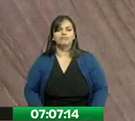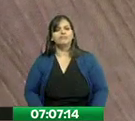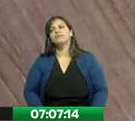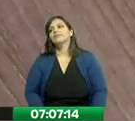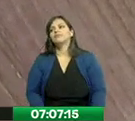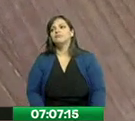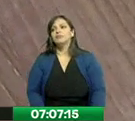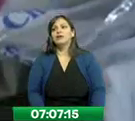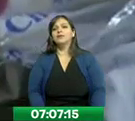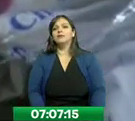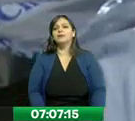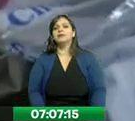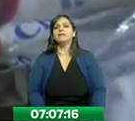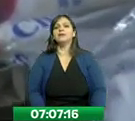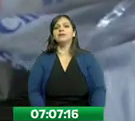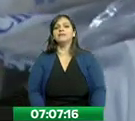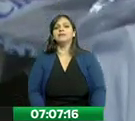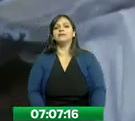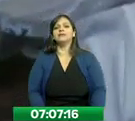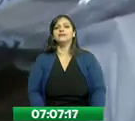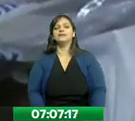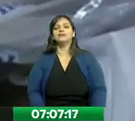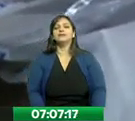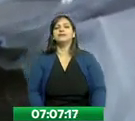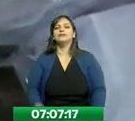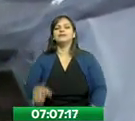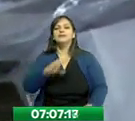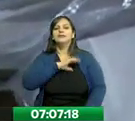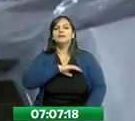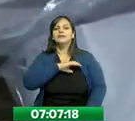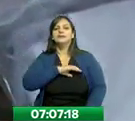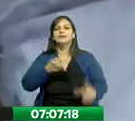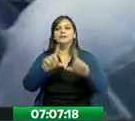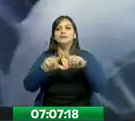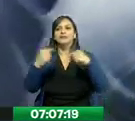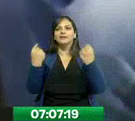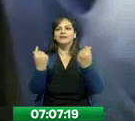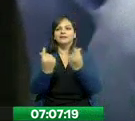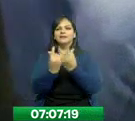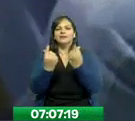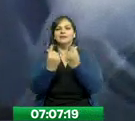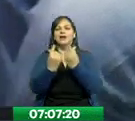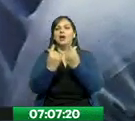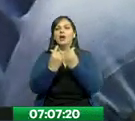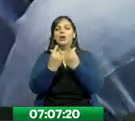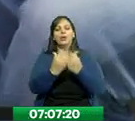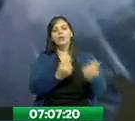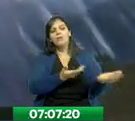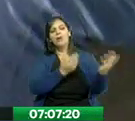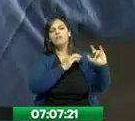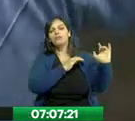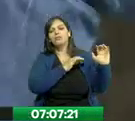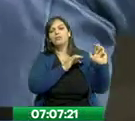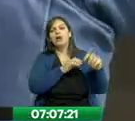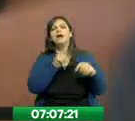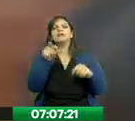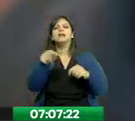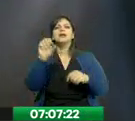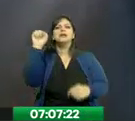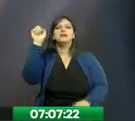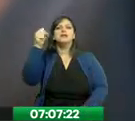Agentes de unidades tácticas de la policía allanaron una vivienda ubicada en Sauces 6, norte de la